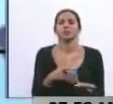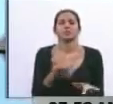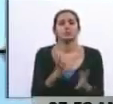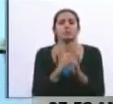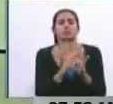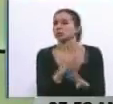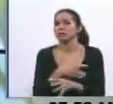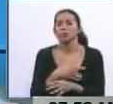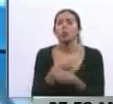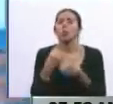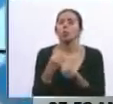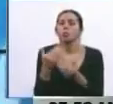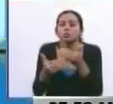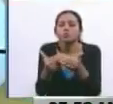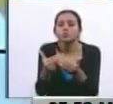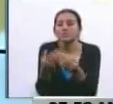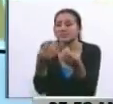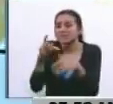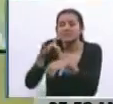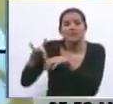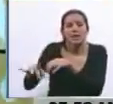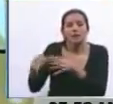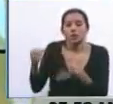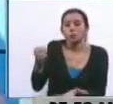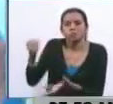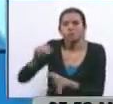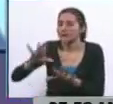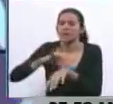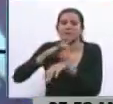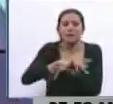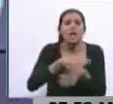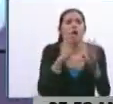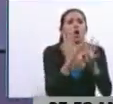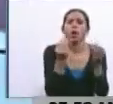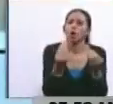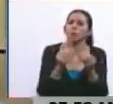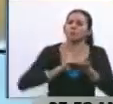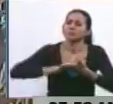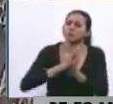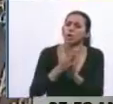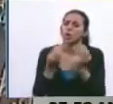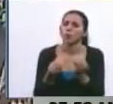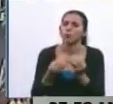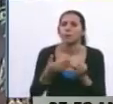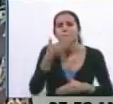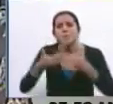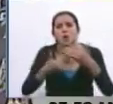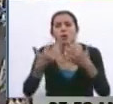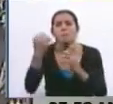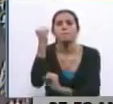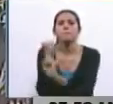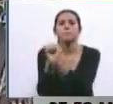¿Cómo avanzar hacia salir de esa coyuntura y, digamos, normalizar el aparato económico productivo? En eso está